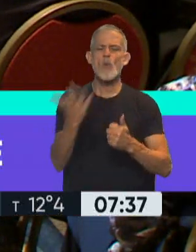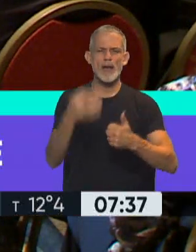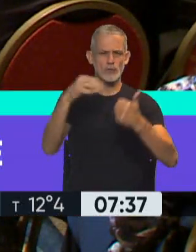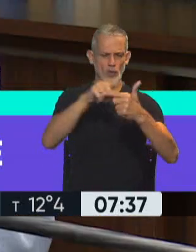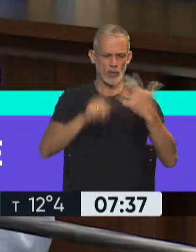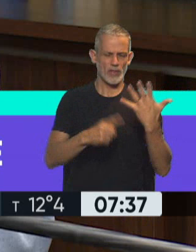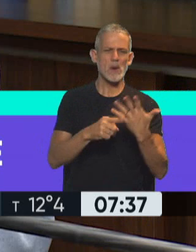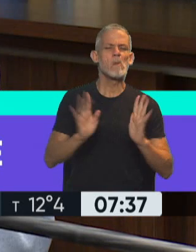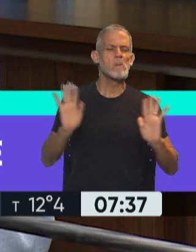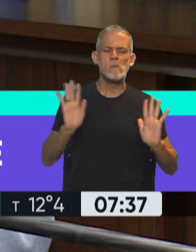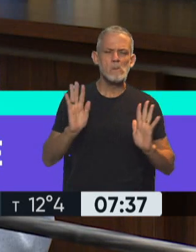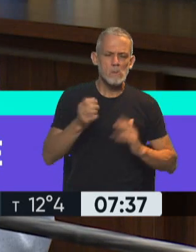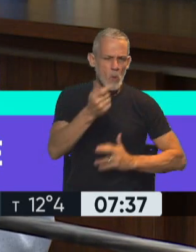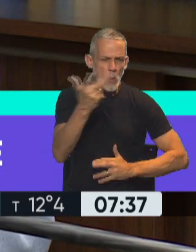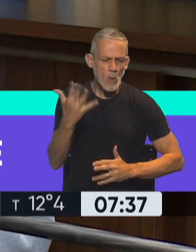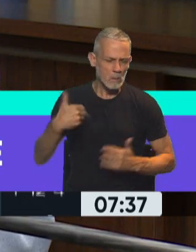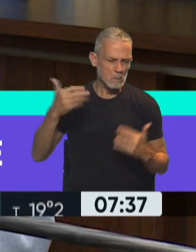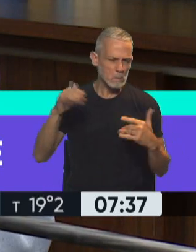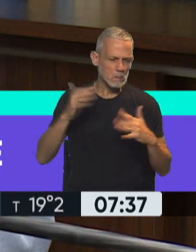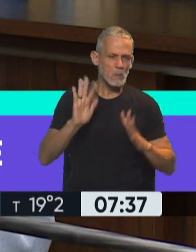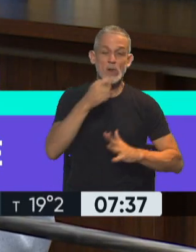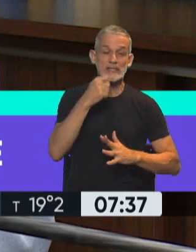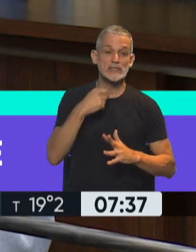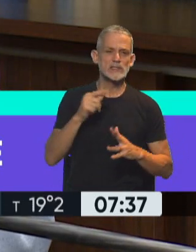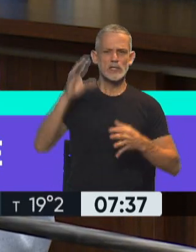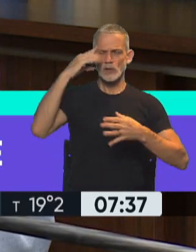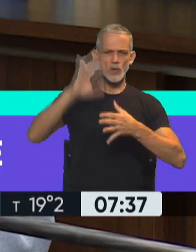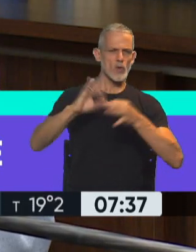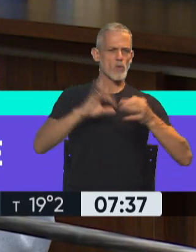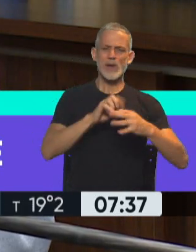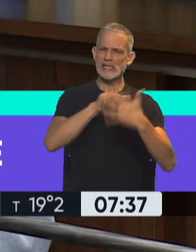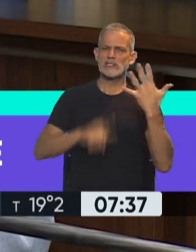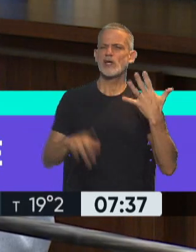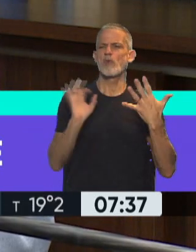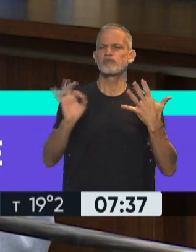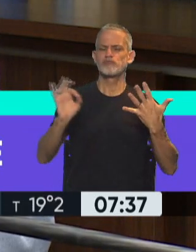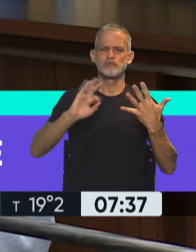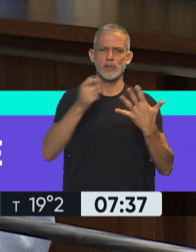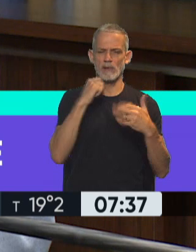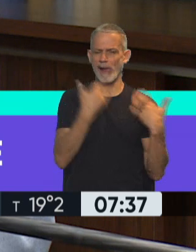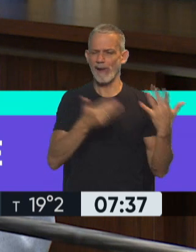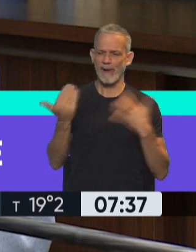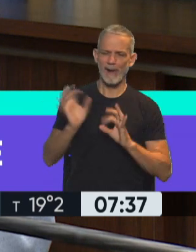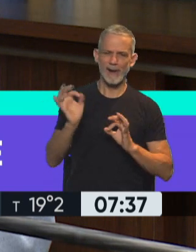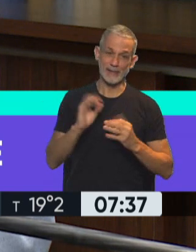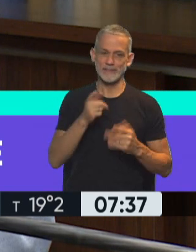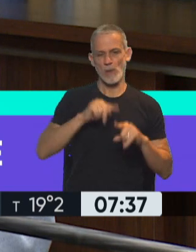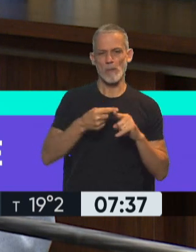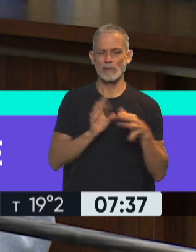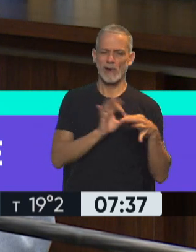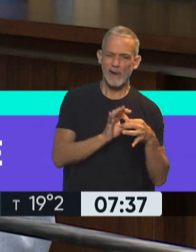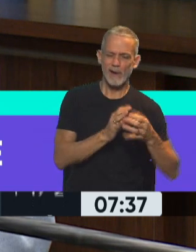el número no no me importa si son independientes con 5 alcanza si dependen de